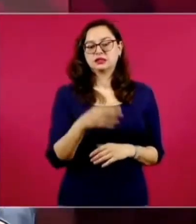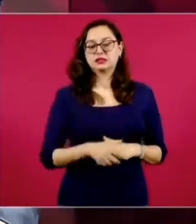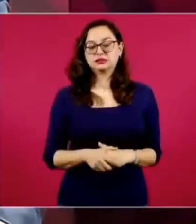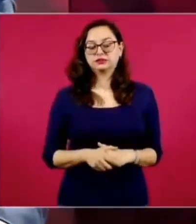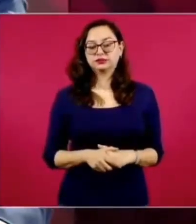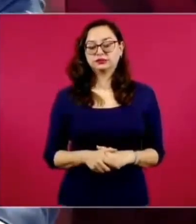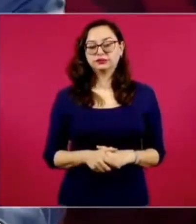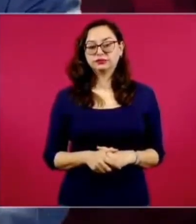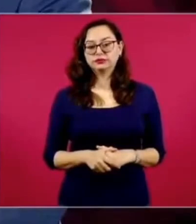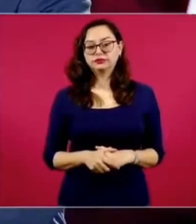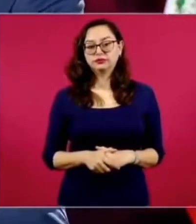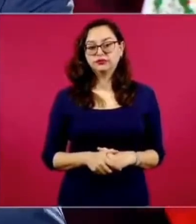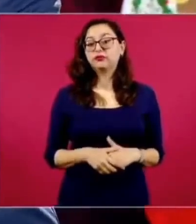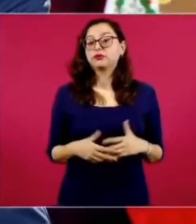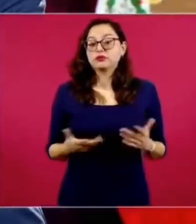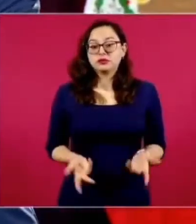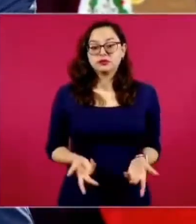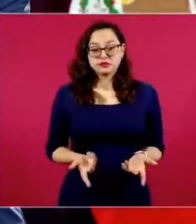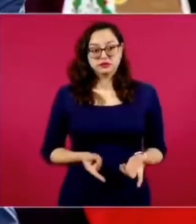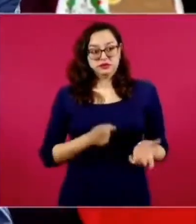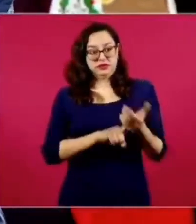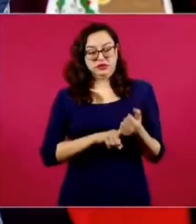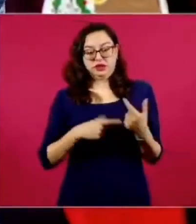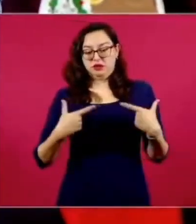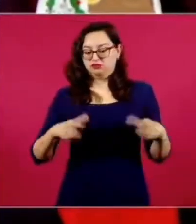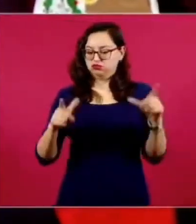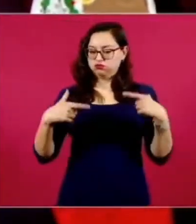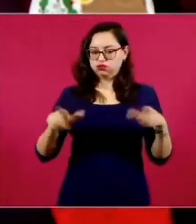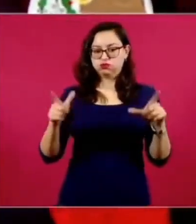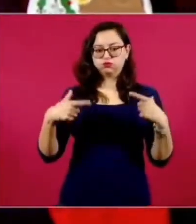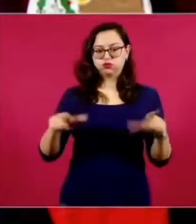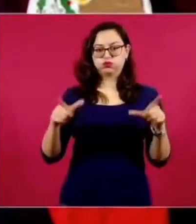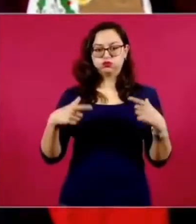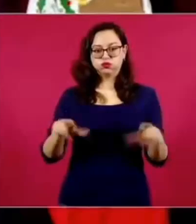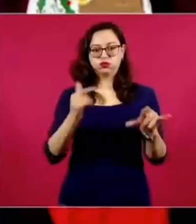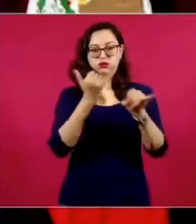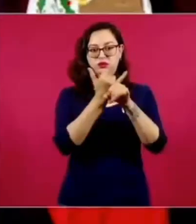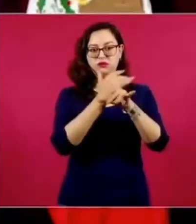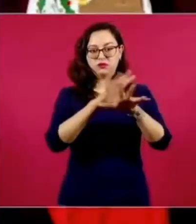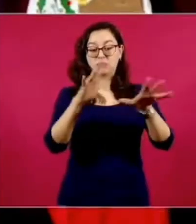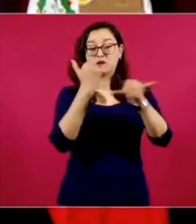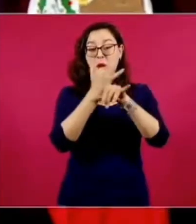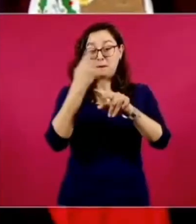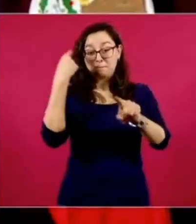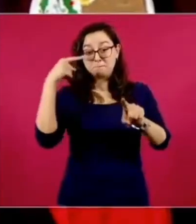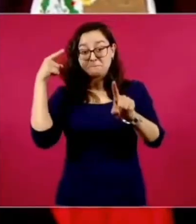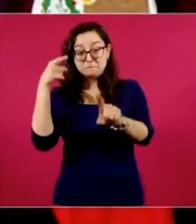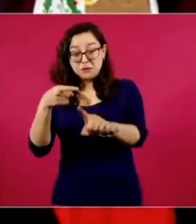que se tengan páginas de información, pero no para mexicanos,